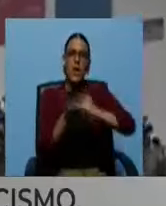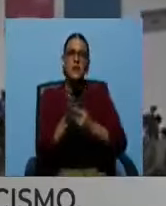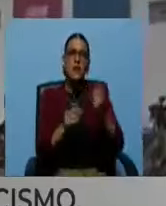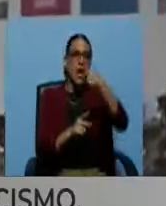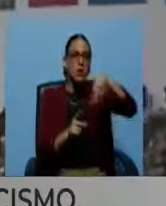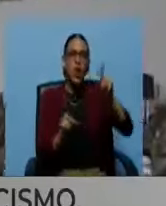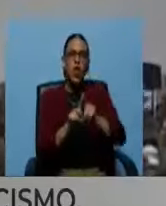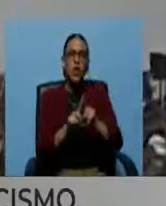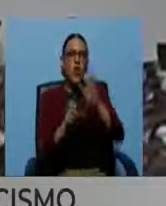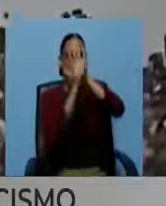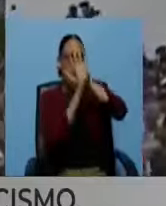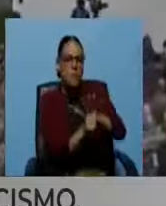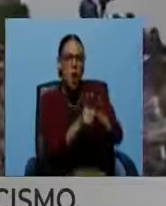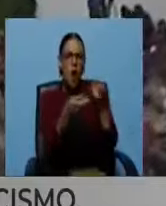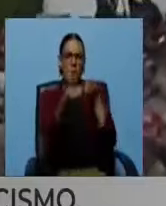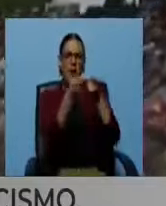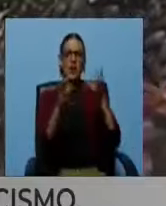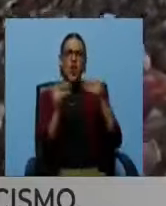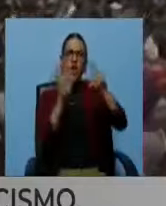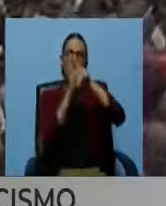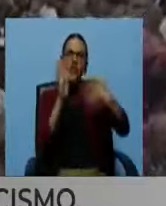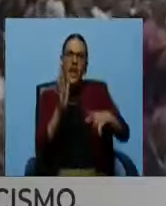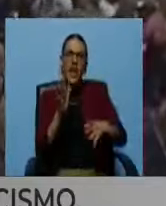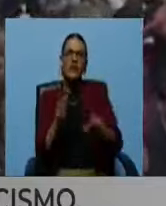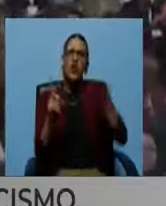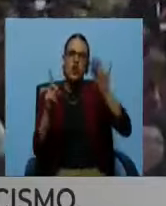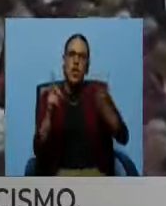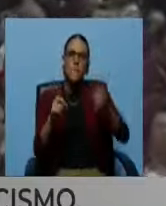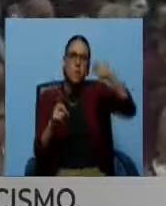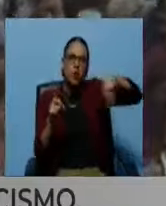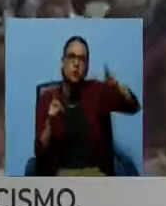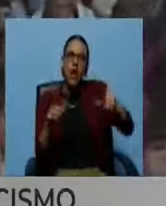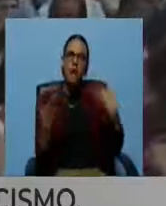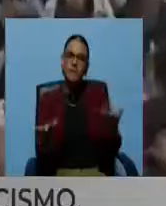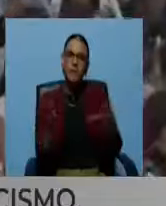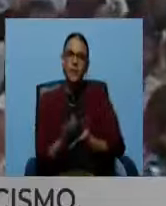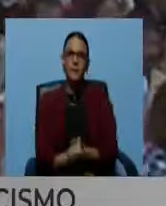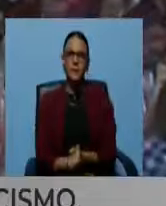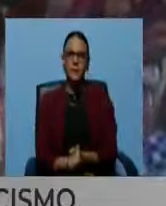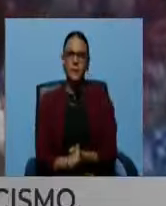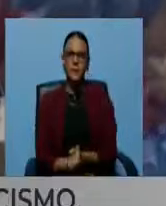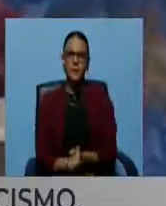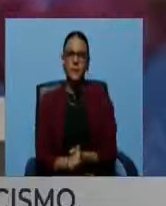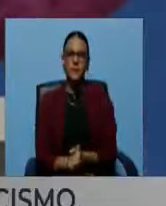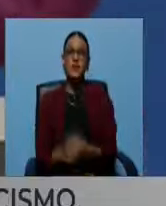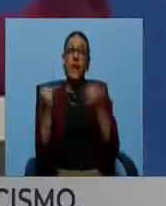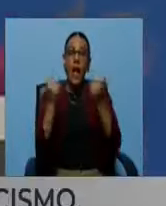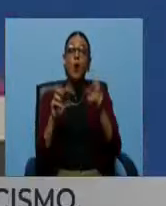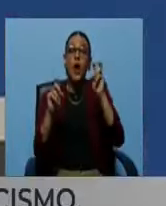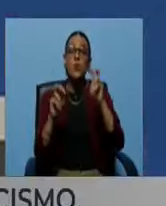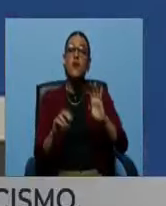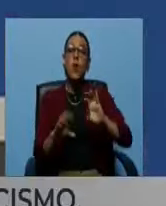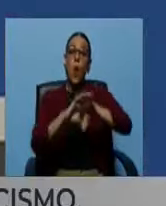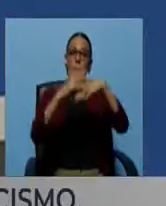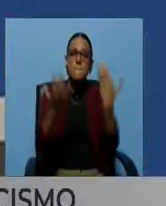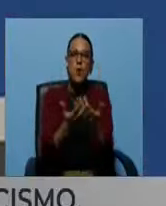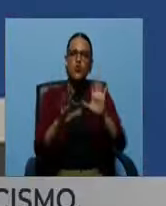socavados, precarizados sus derechos esenciales. Y hay un nuevo mundo que